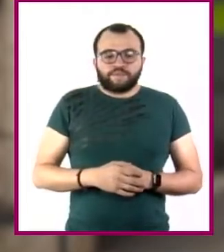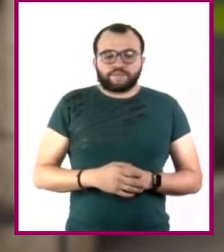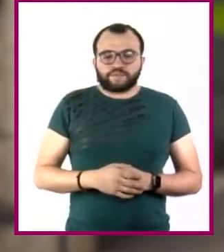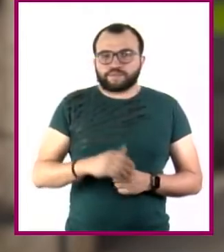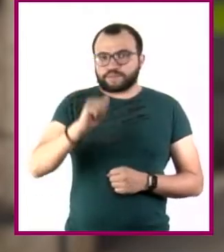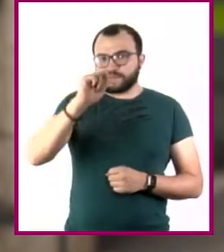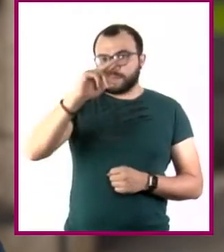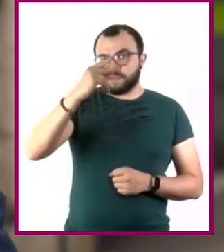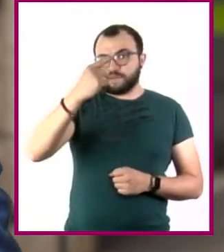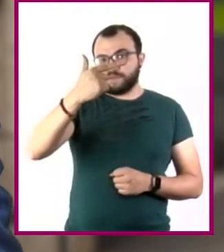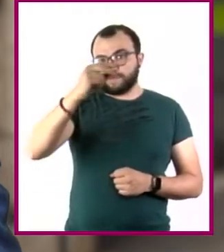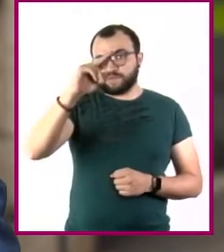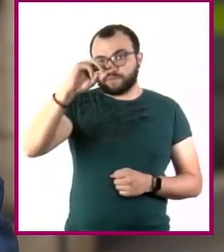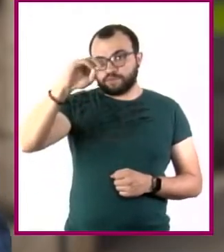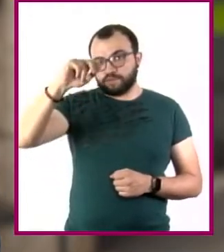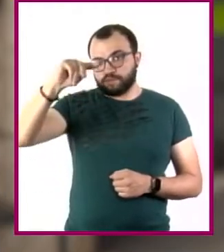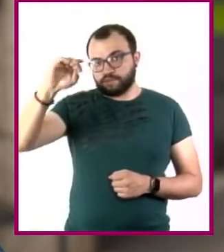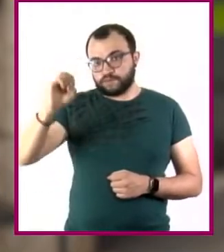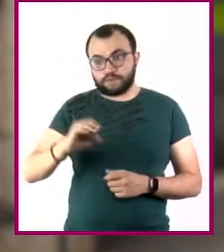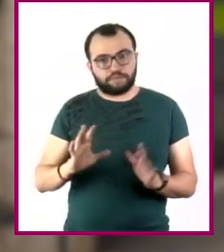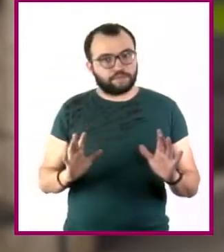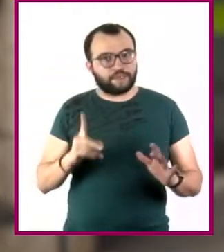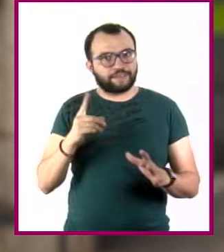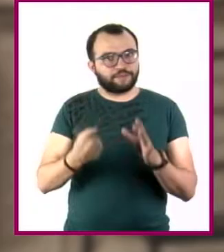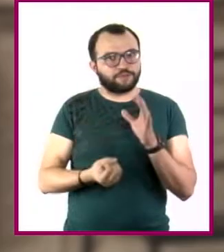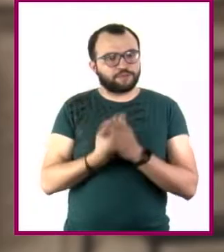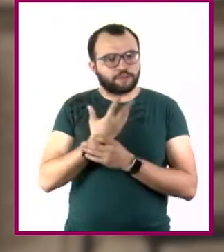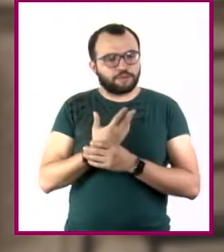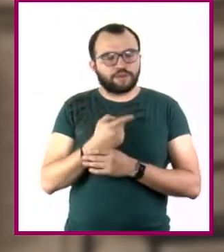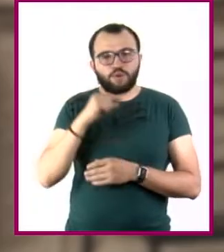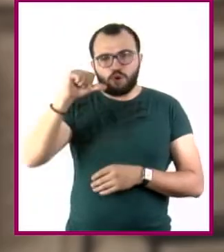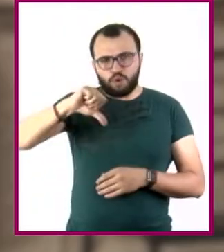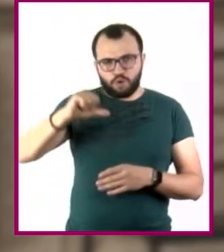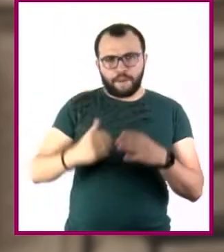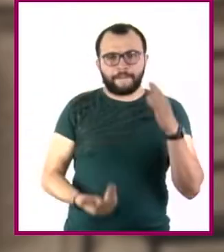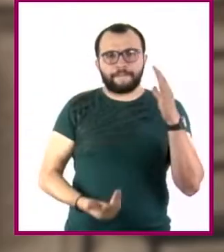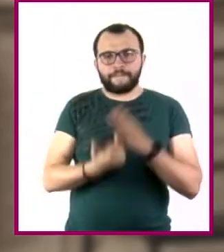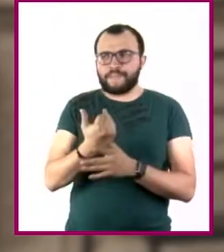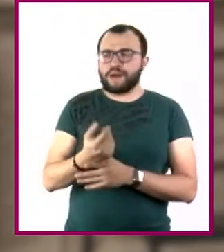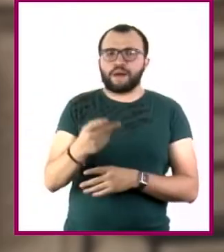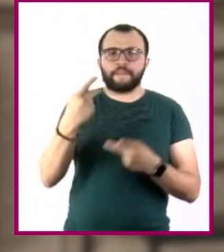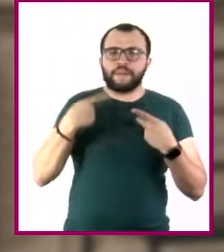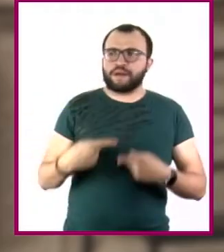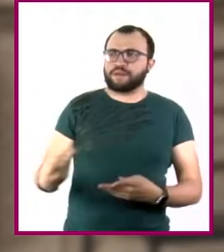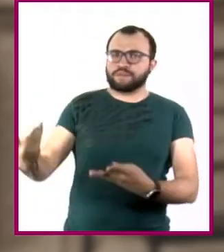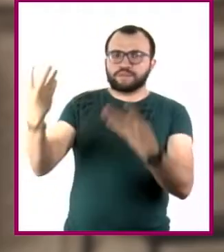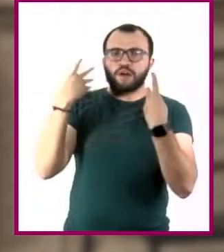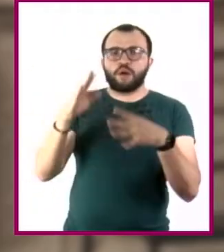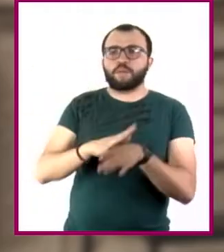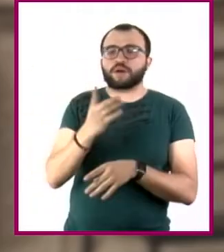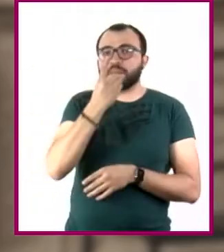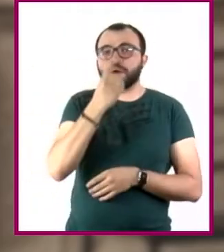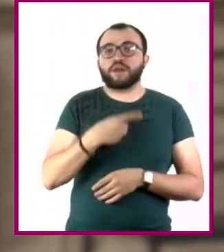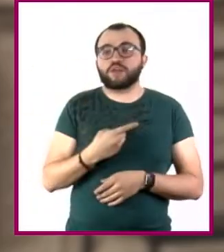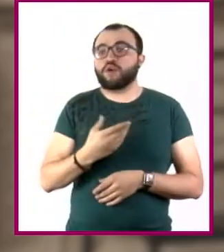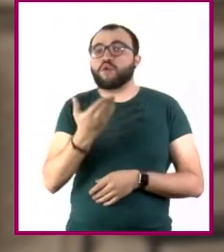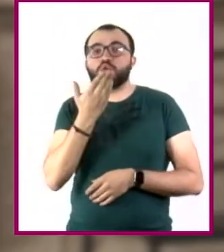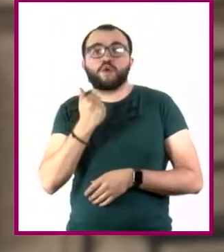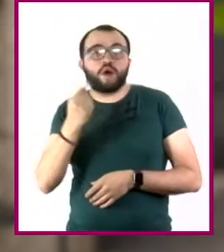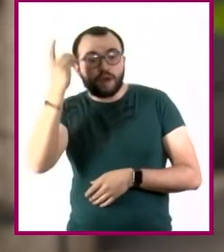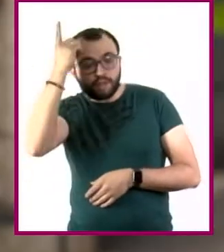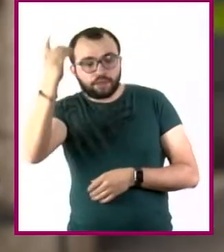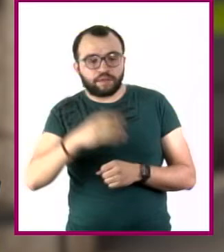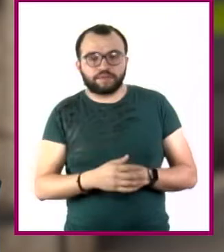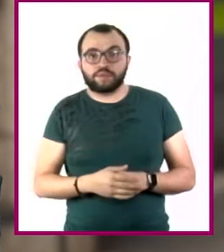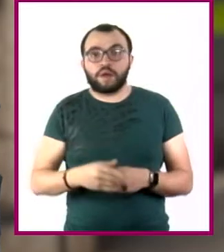argumento? Vaya, eso es nuevo. Esta mañana vino una señora a regañarme por decir que no hay Dios. Un señor me